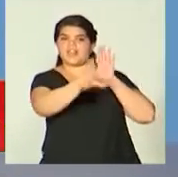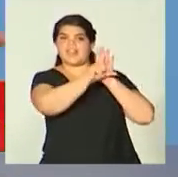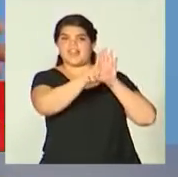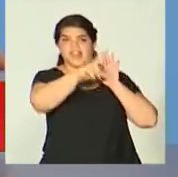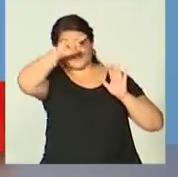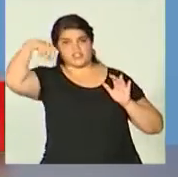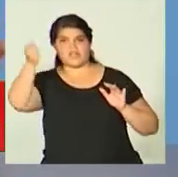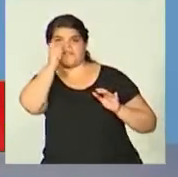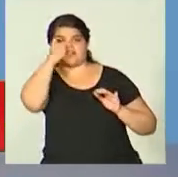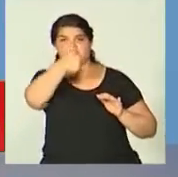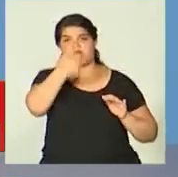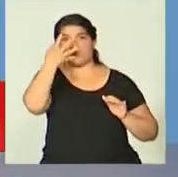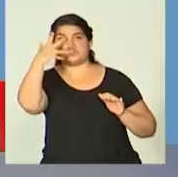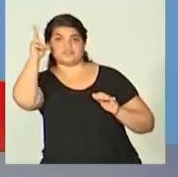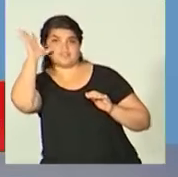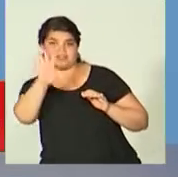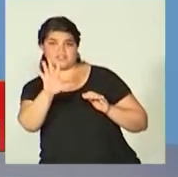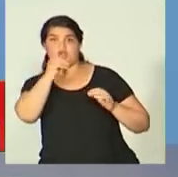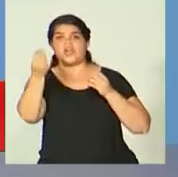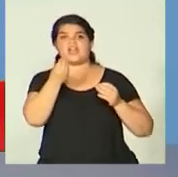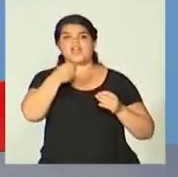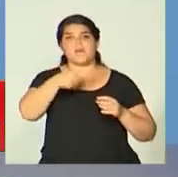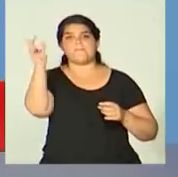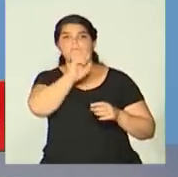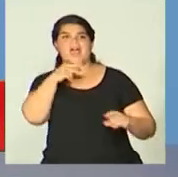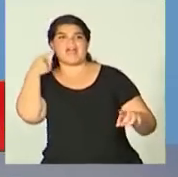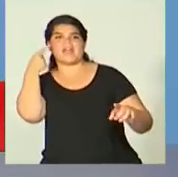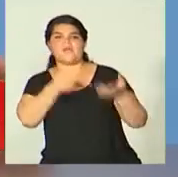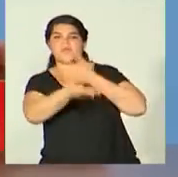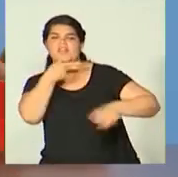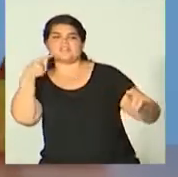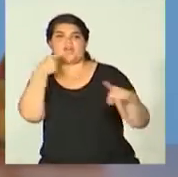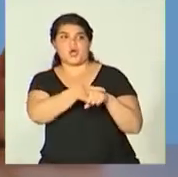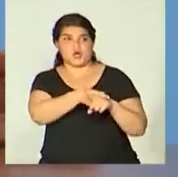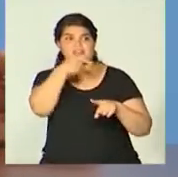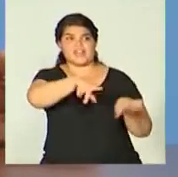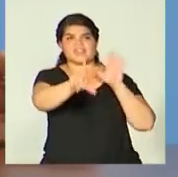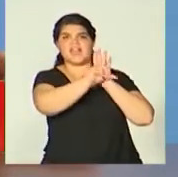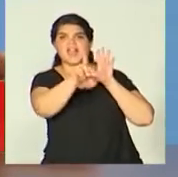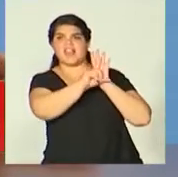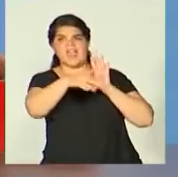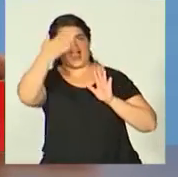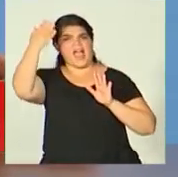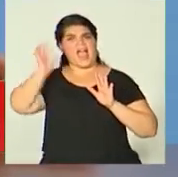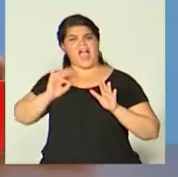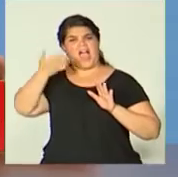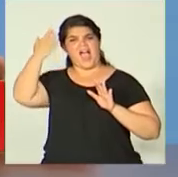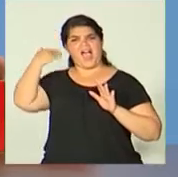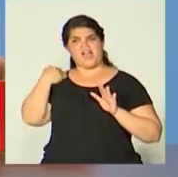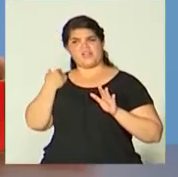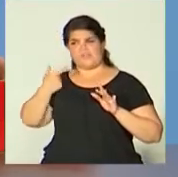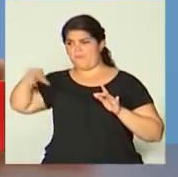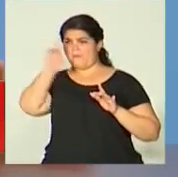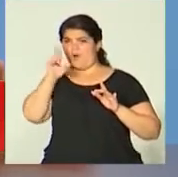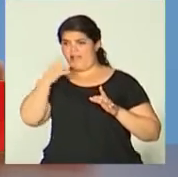26 485 en contra de la violencia hacia las mujeres y esta ley es una lucha histórica que conseguimos conquistamos